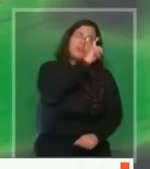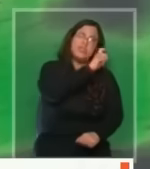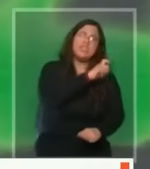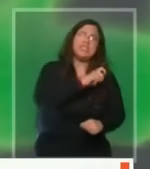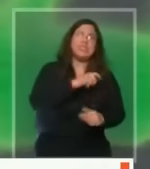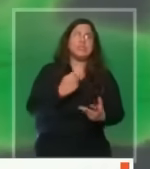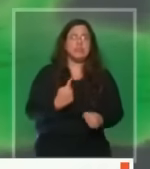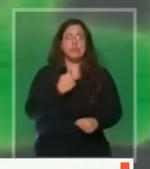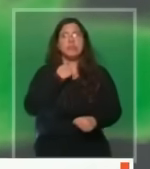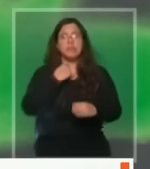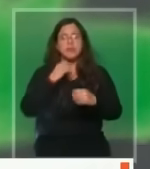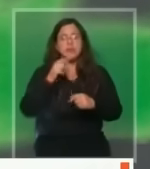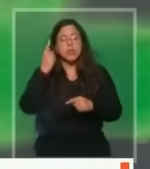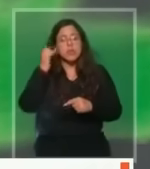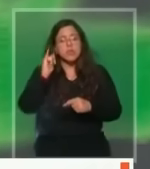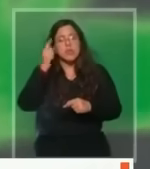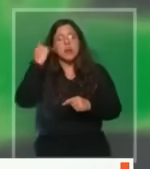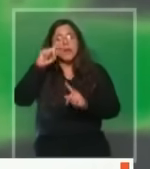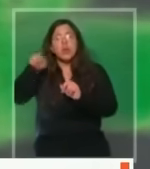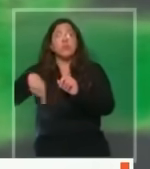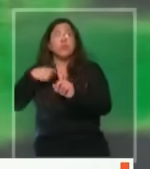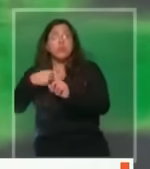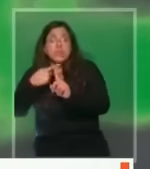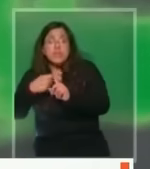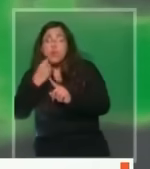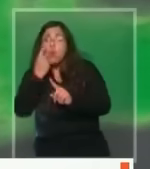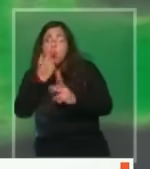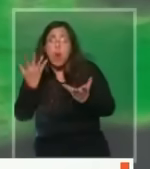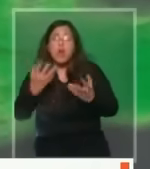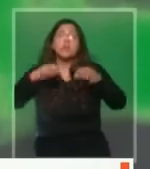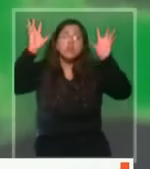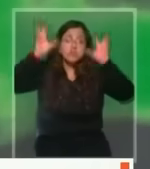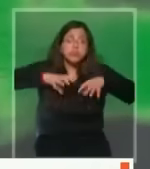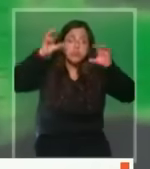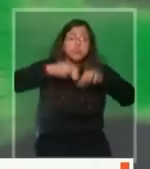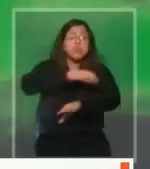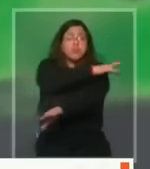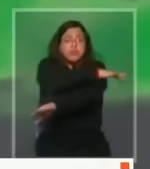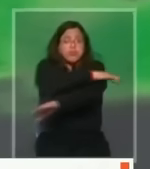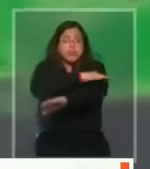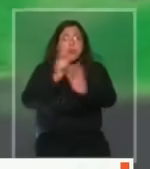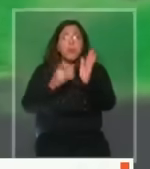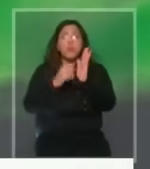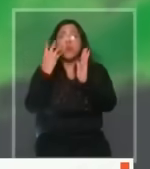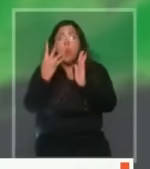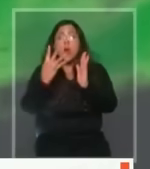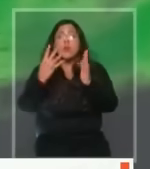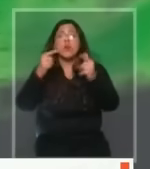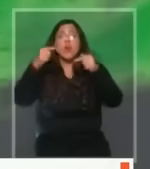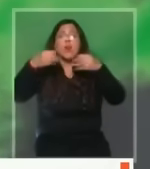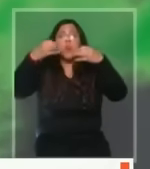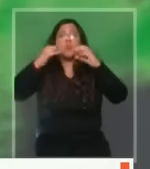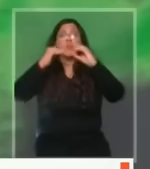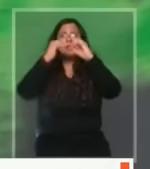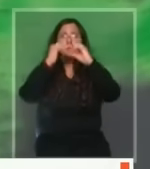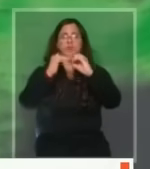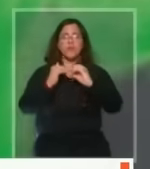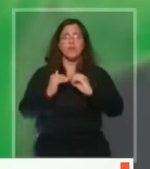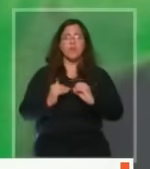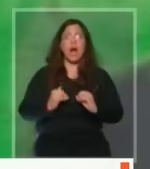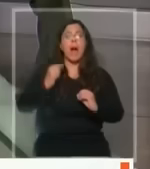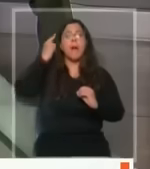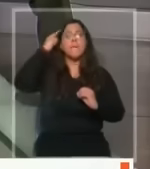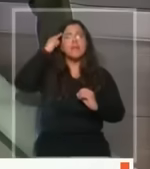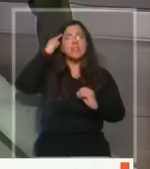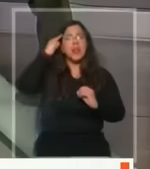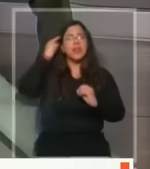La buena noticia es que, si bien trae gran cantidad de agua por ser río atmosférico 4, es que viene con isotermia cero más baja, pensando en lo que pasó el